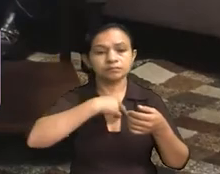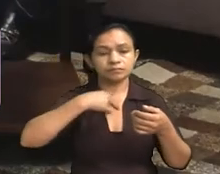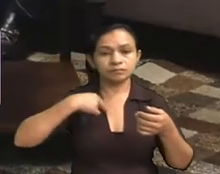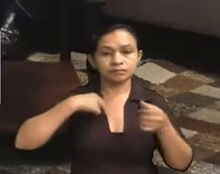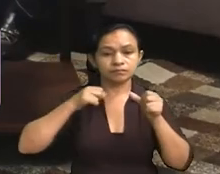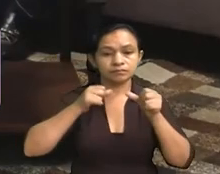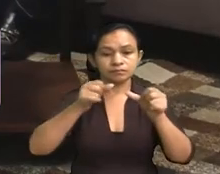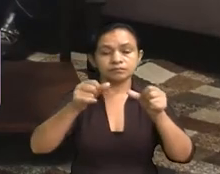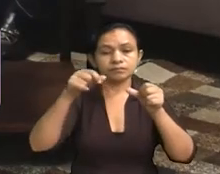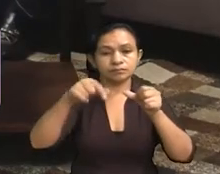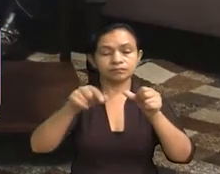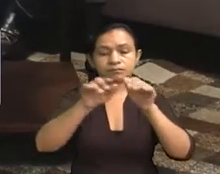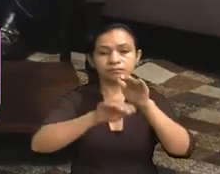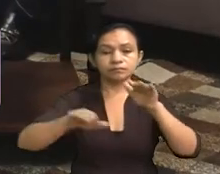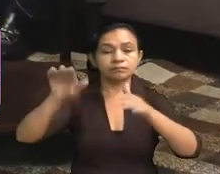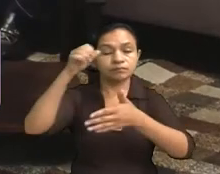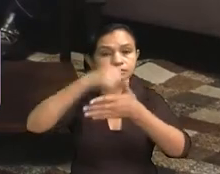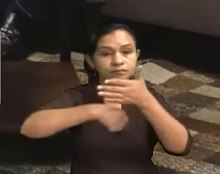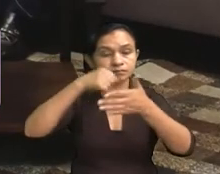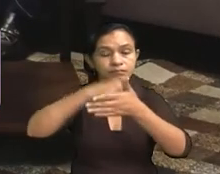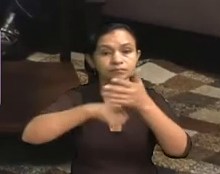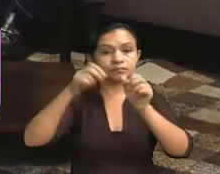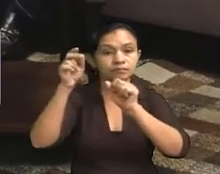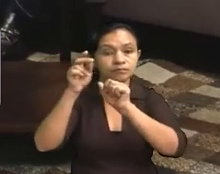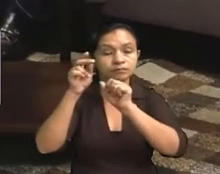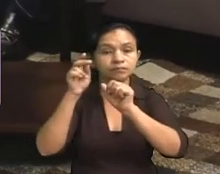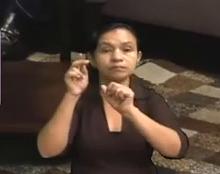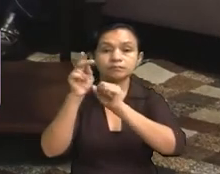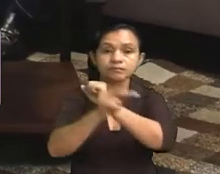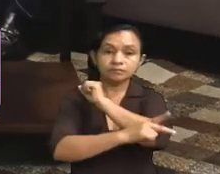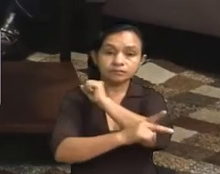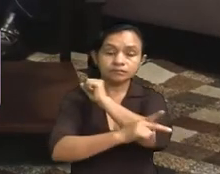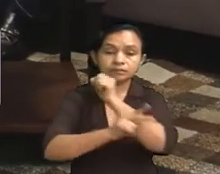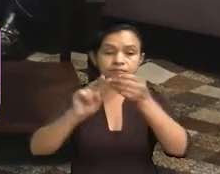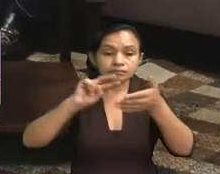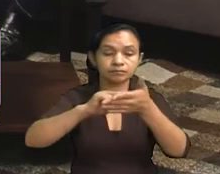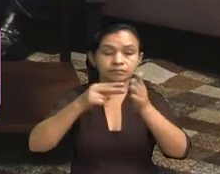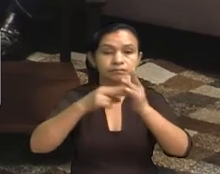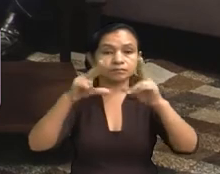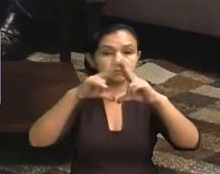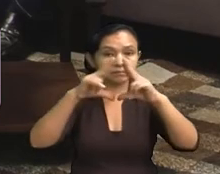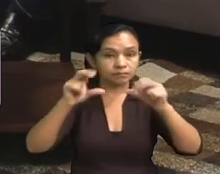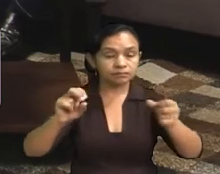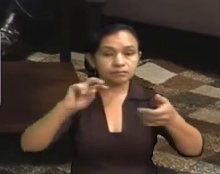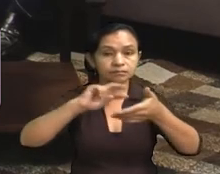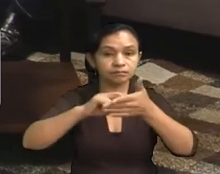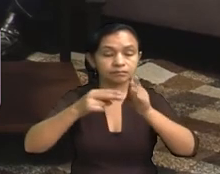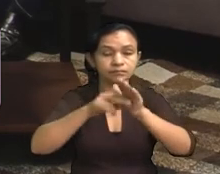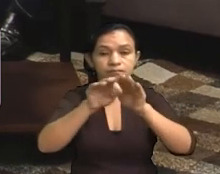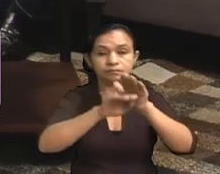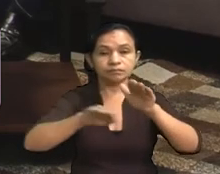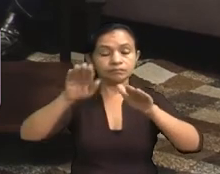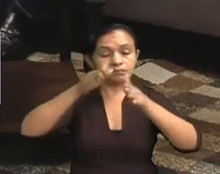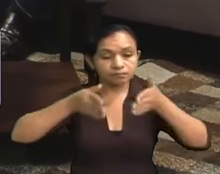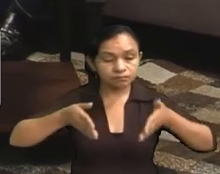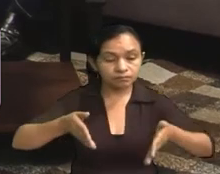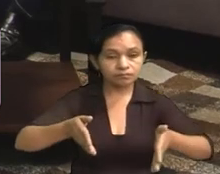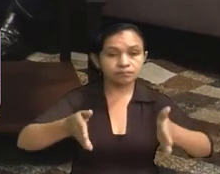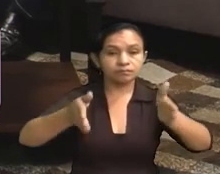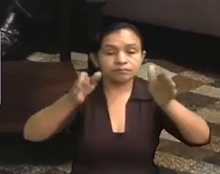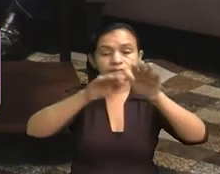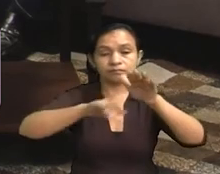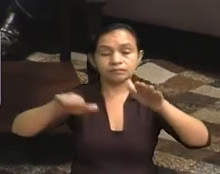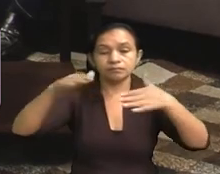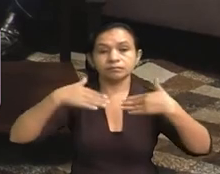contribuyamos a este enorme esfuerzo de nación que significa Nicaragua, que significa más carretera, que significa